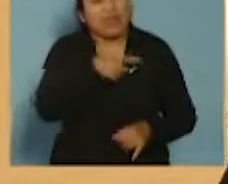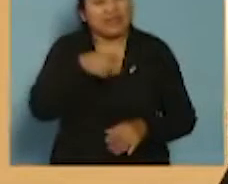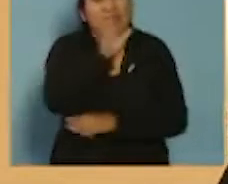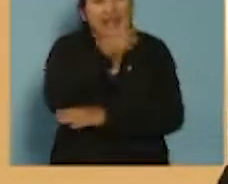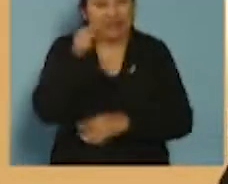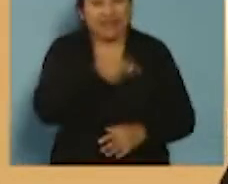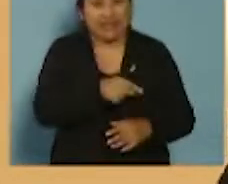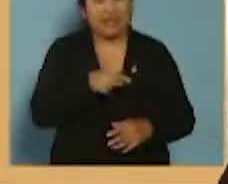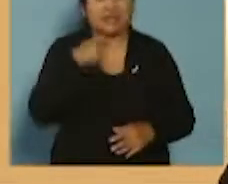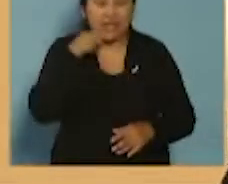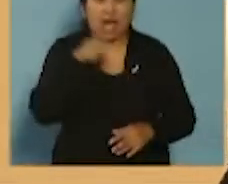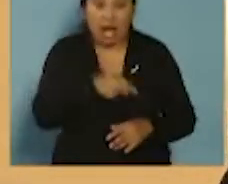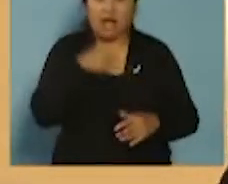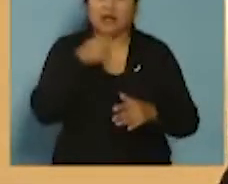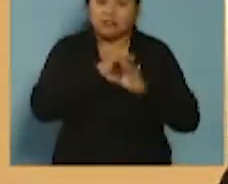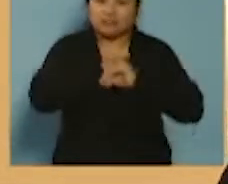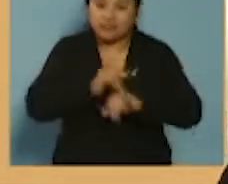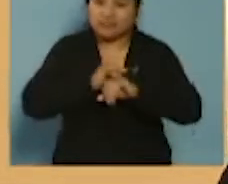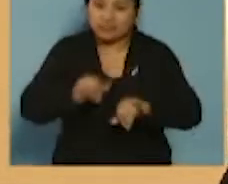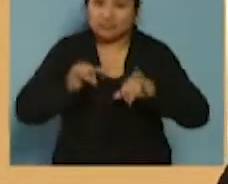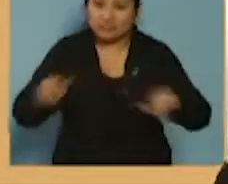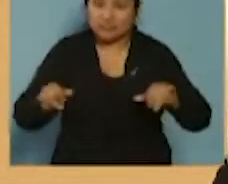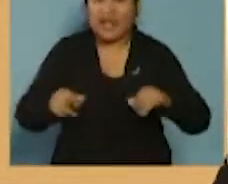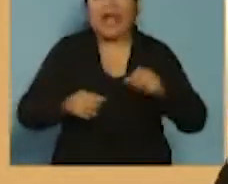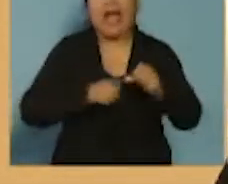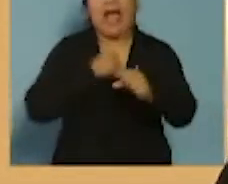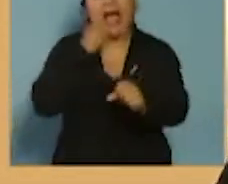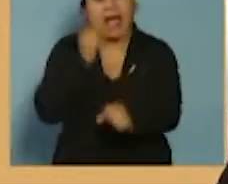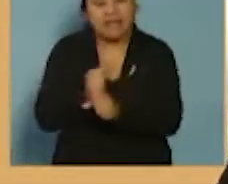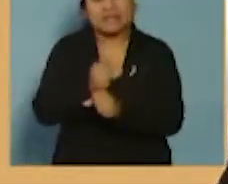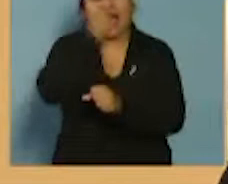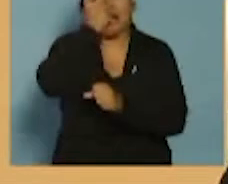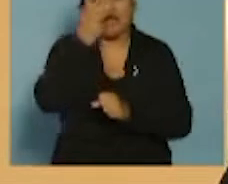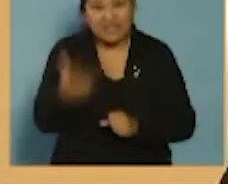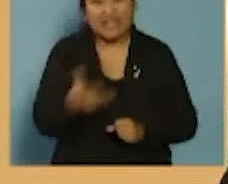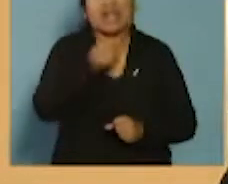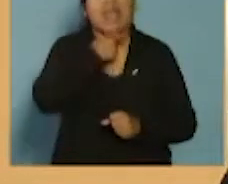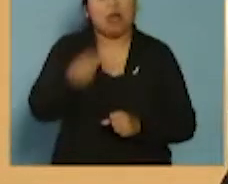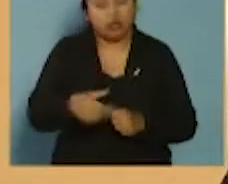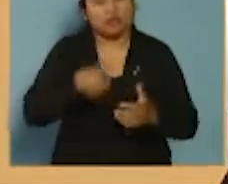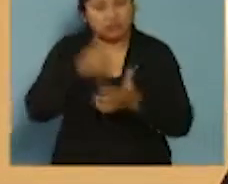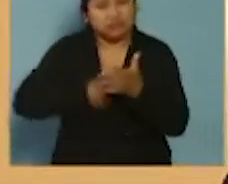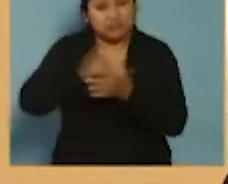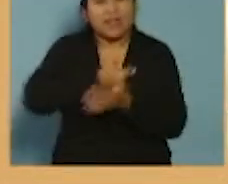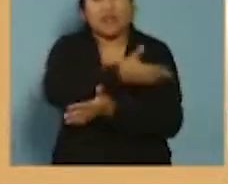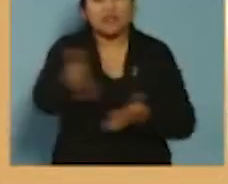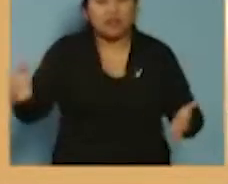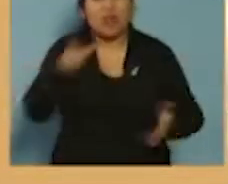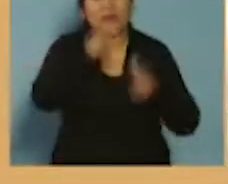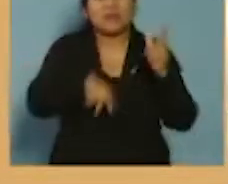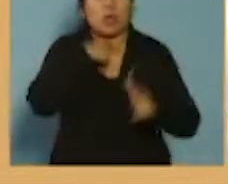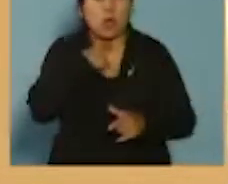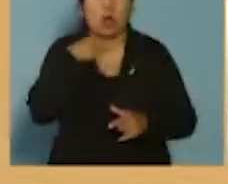también trascendente el éxodo jujeño y que es que él dice nunca